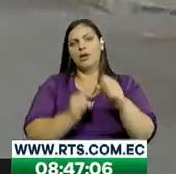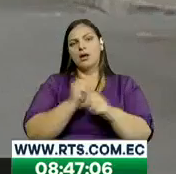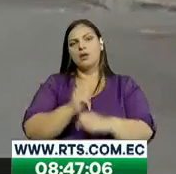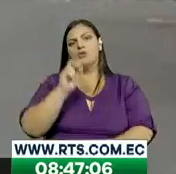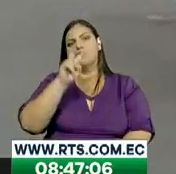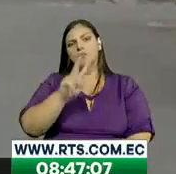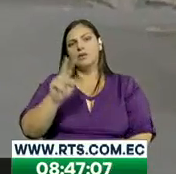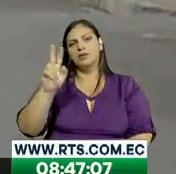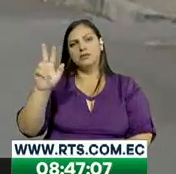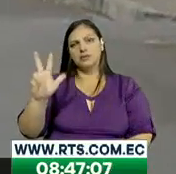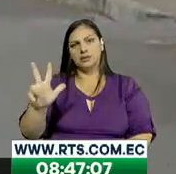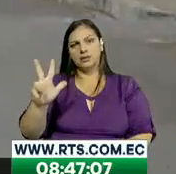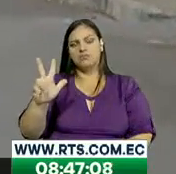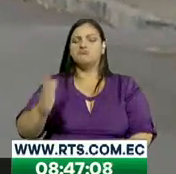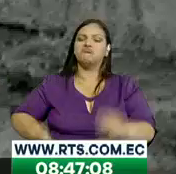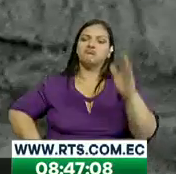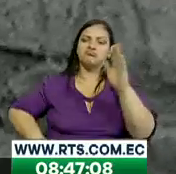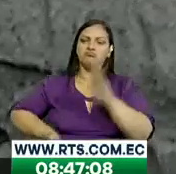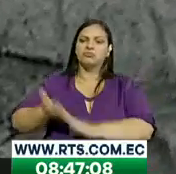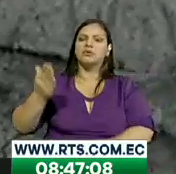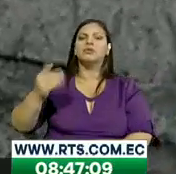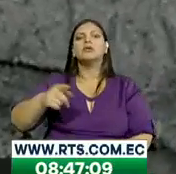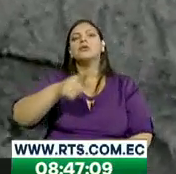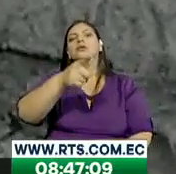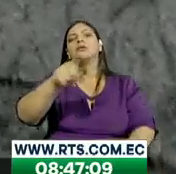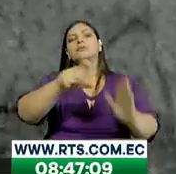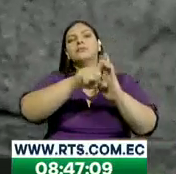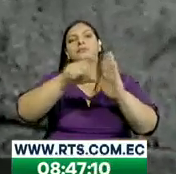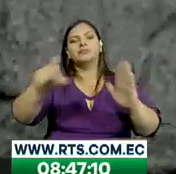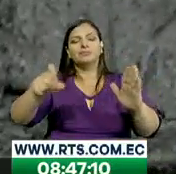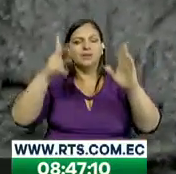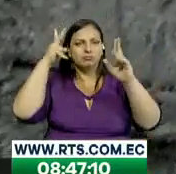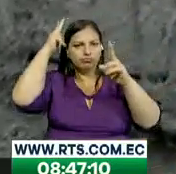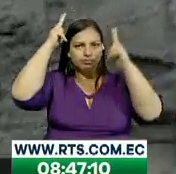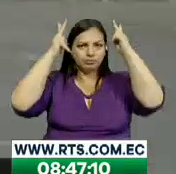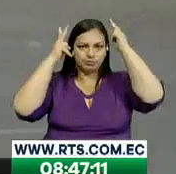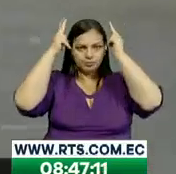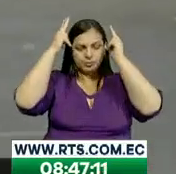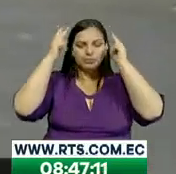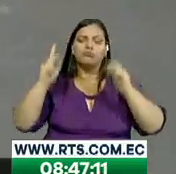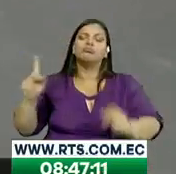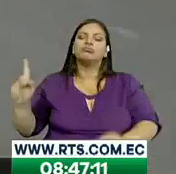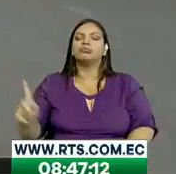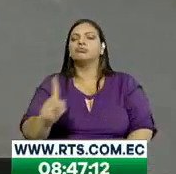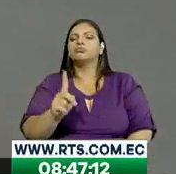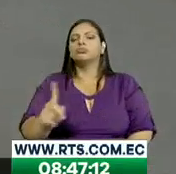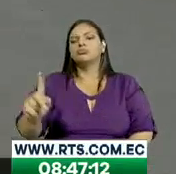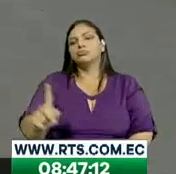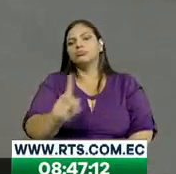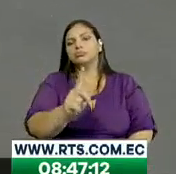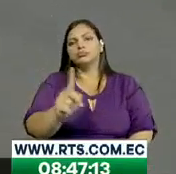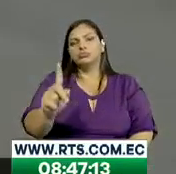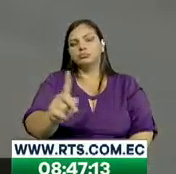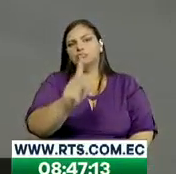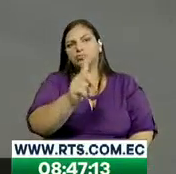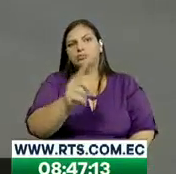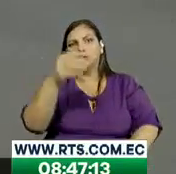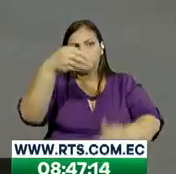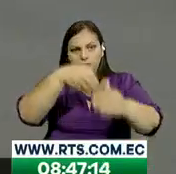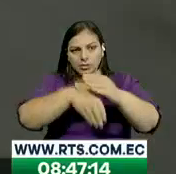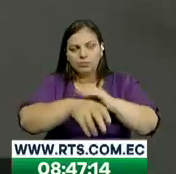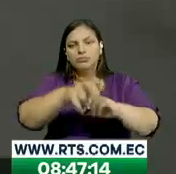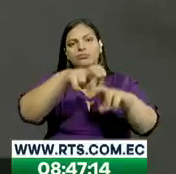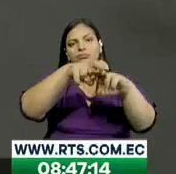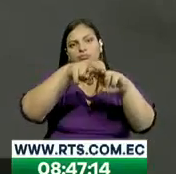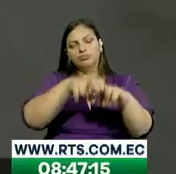para ingresar en una peluquería. Se mantuvo unos minutos en ese lugar y luego recibió la inesperada visita de unos